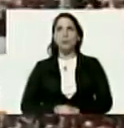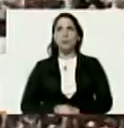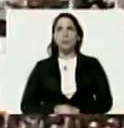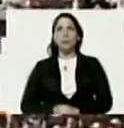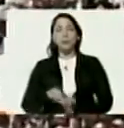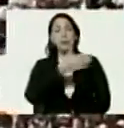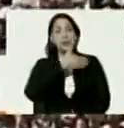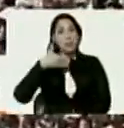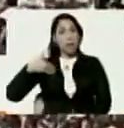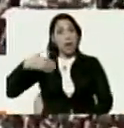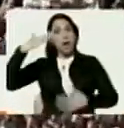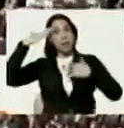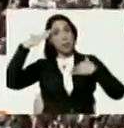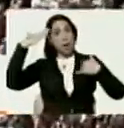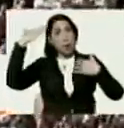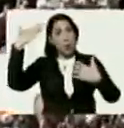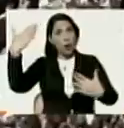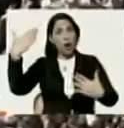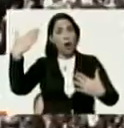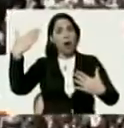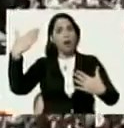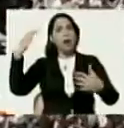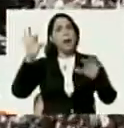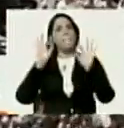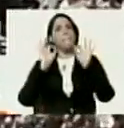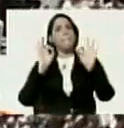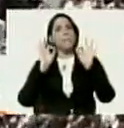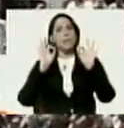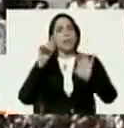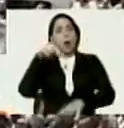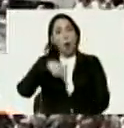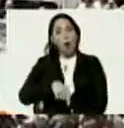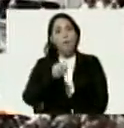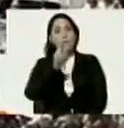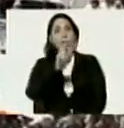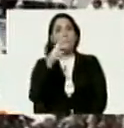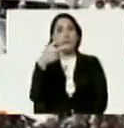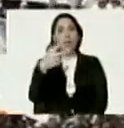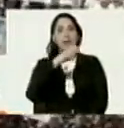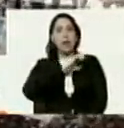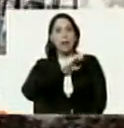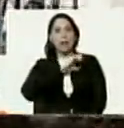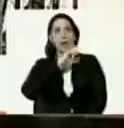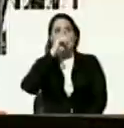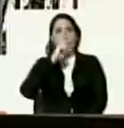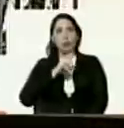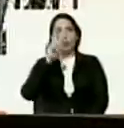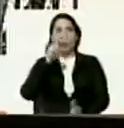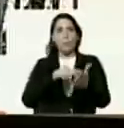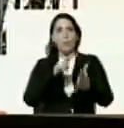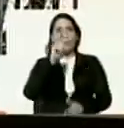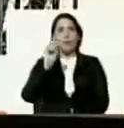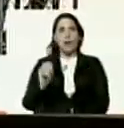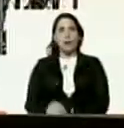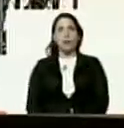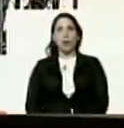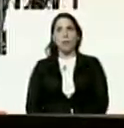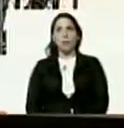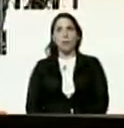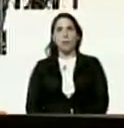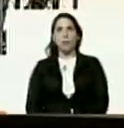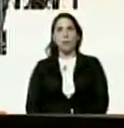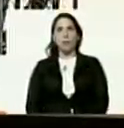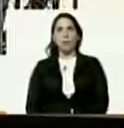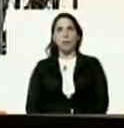Quiero saludar también de manera muy especial hoy, 23 de enero del año 2020, a